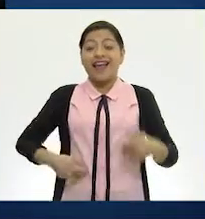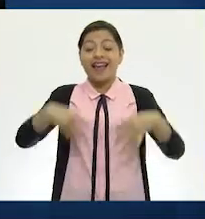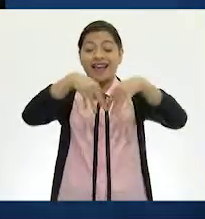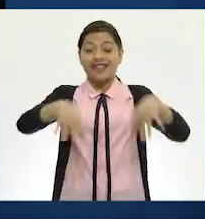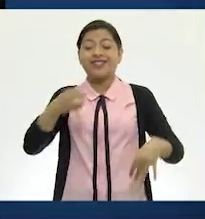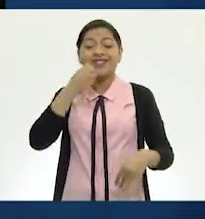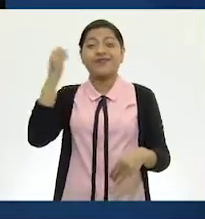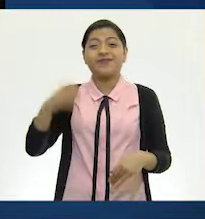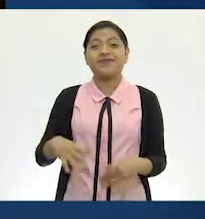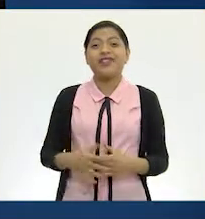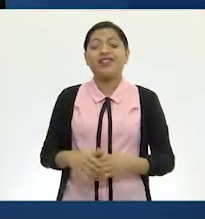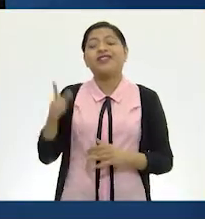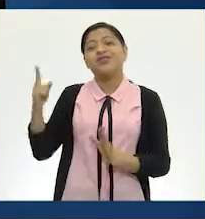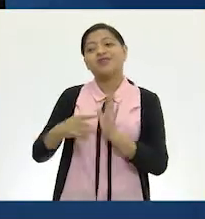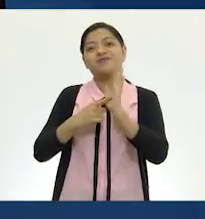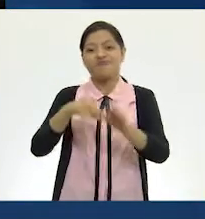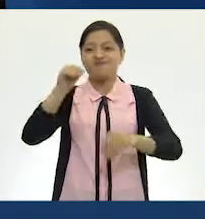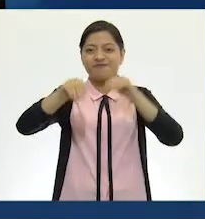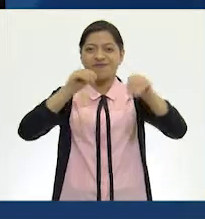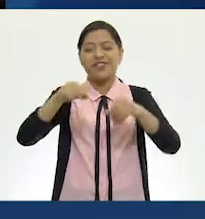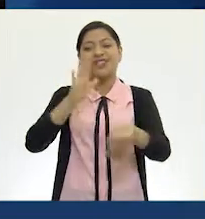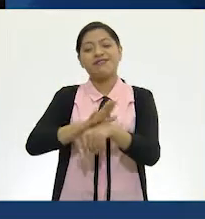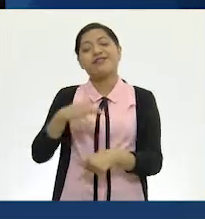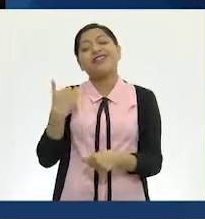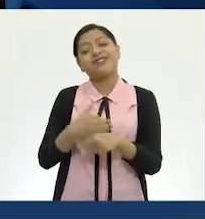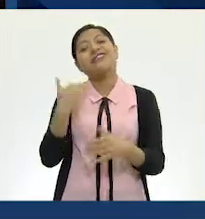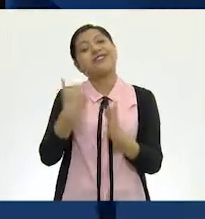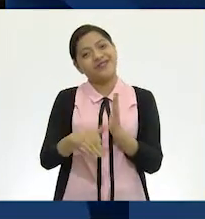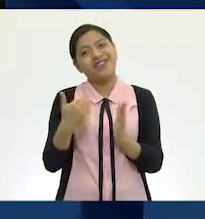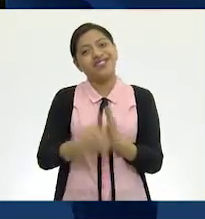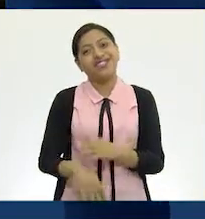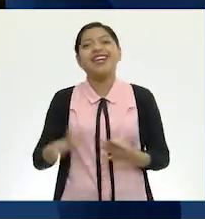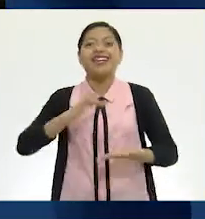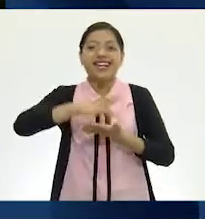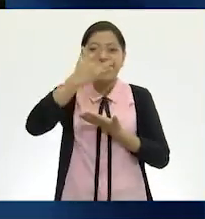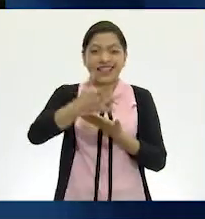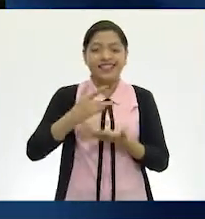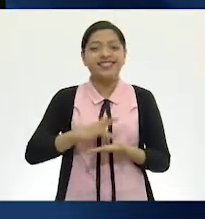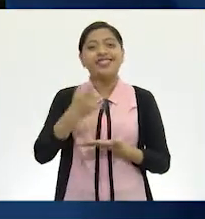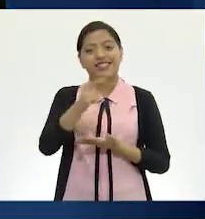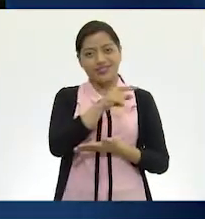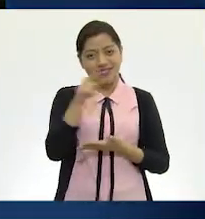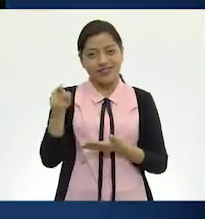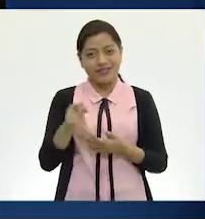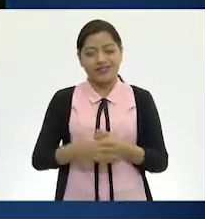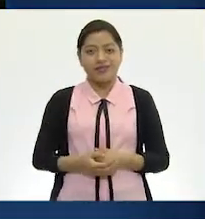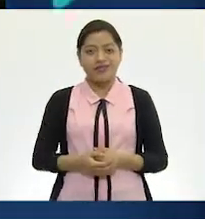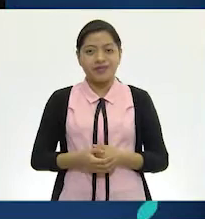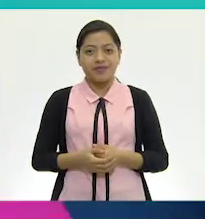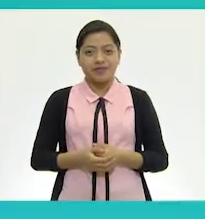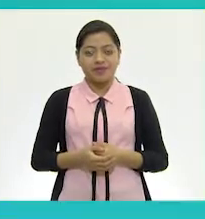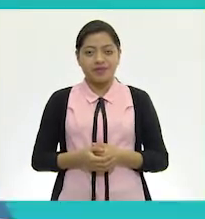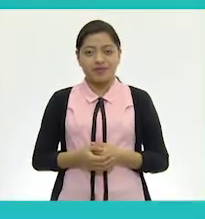síguenos regalando obras como estas que hacen falta. Muchas gracias. Gracias a ustedes.